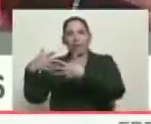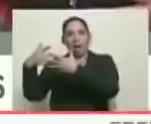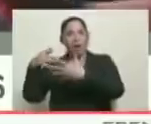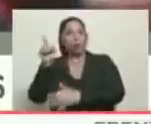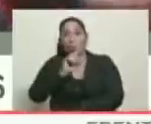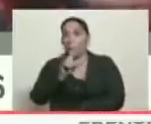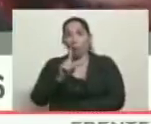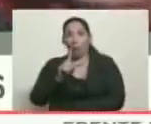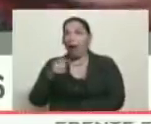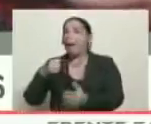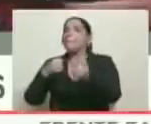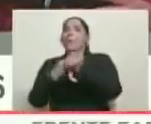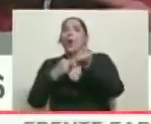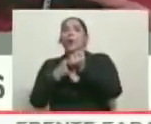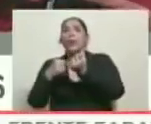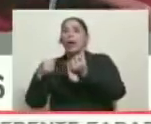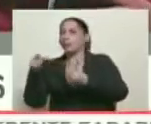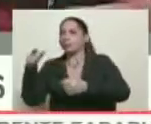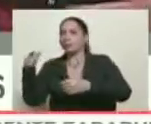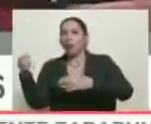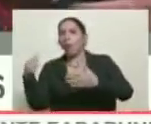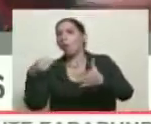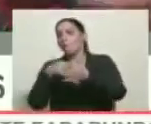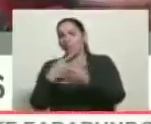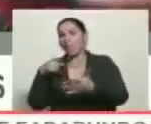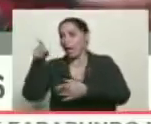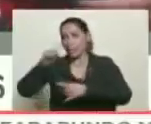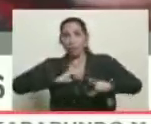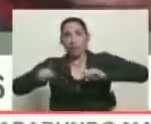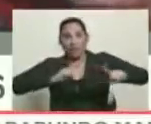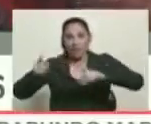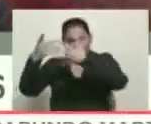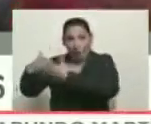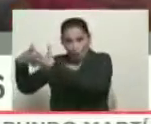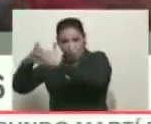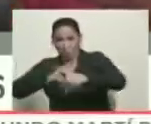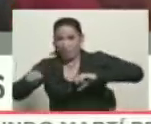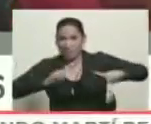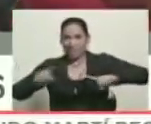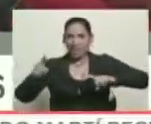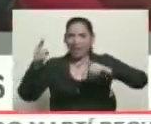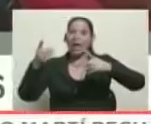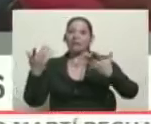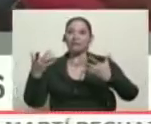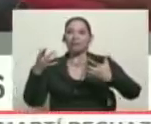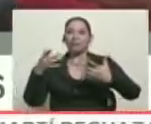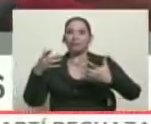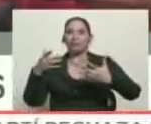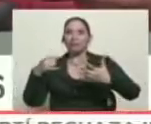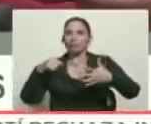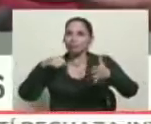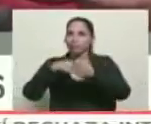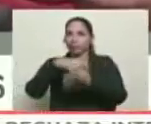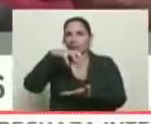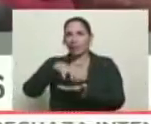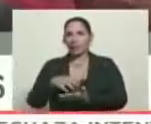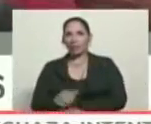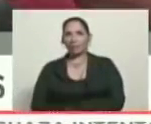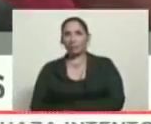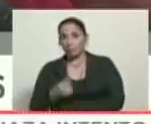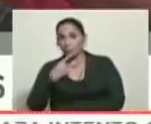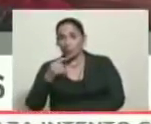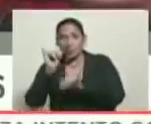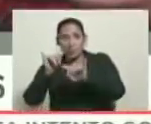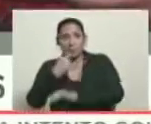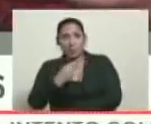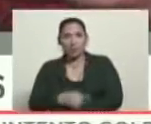no. No. Ellos dirigen este golpe de Estado. Lo menos que pueden hacer es apoyar lo que ellos mismos dirigen.